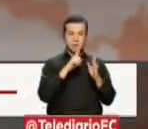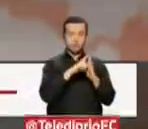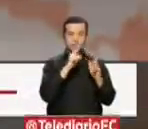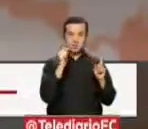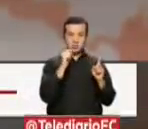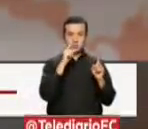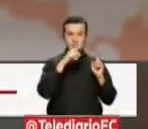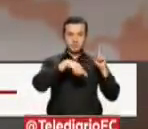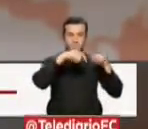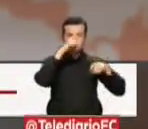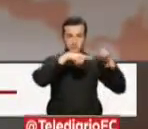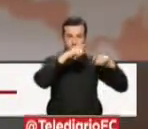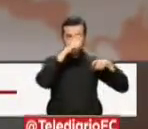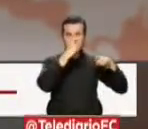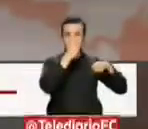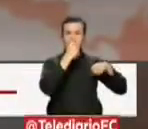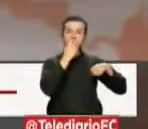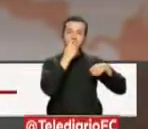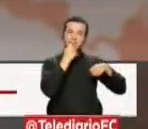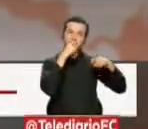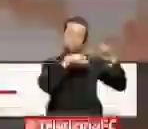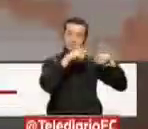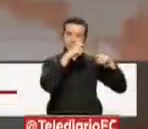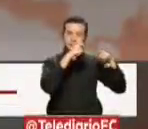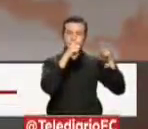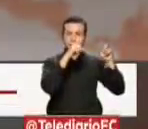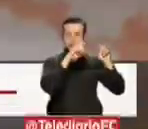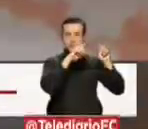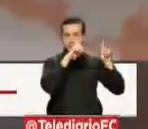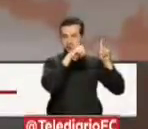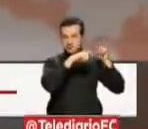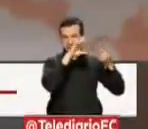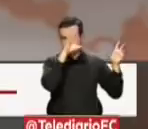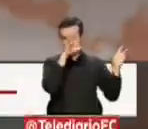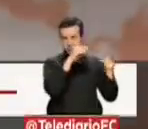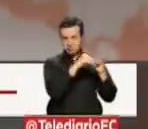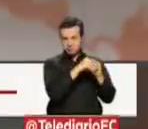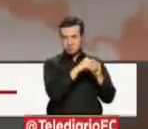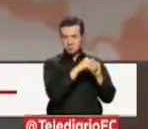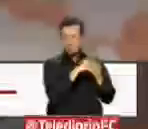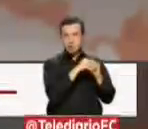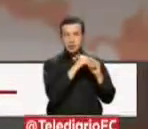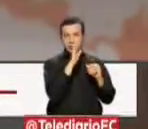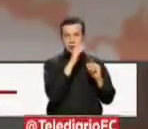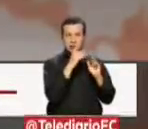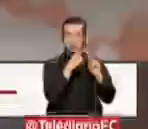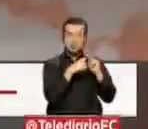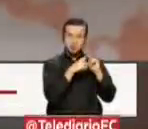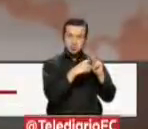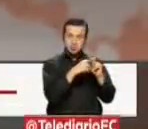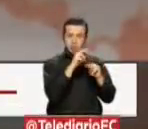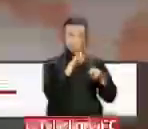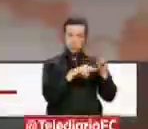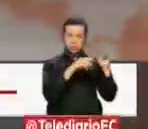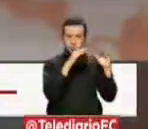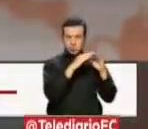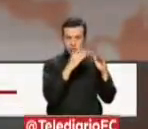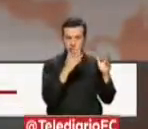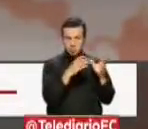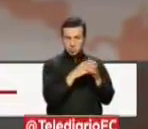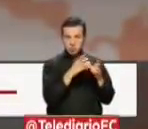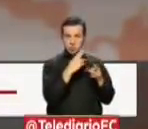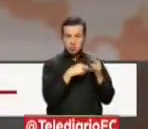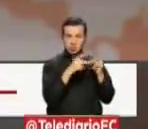tenemos a las cooperativas de ahorro y crédito y a las mutualistas de ahorro y crédito para la vivienda de manera principal, controladas por la Superintendencia de Economía